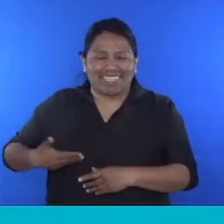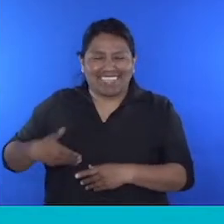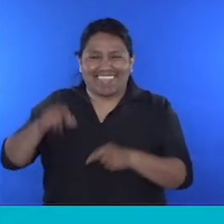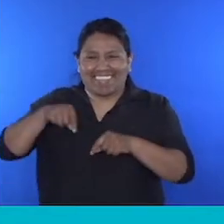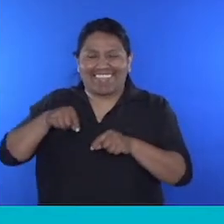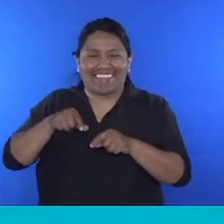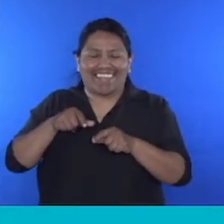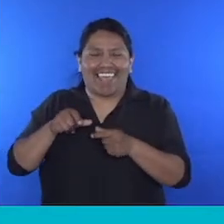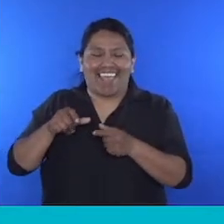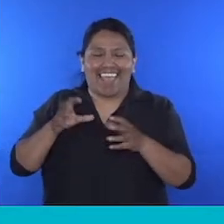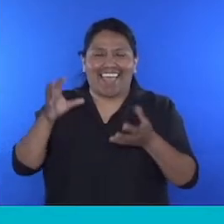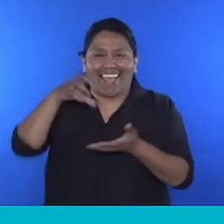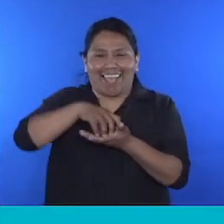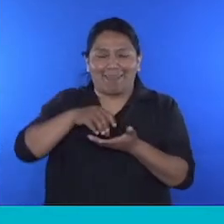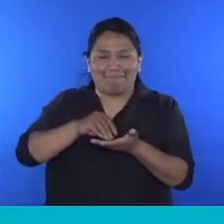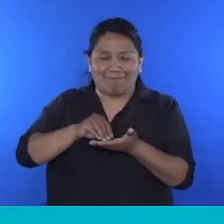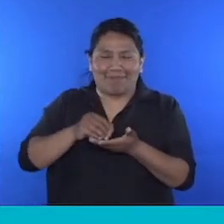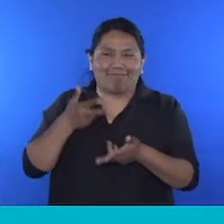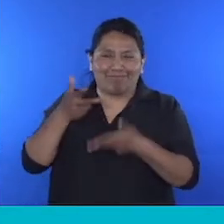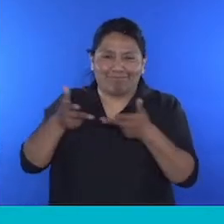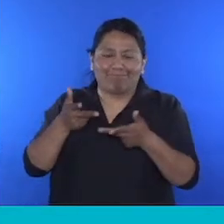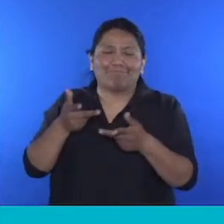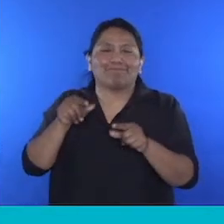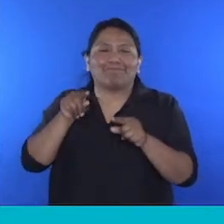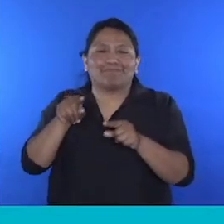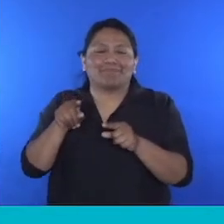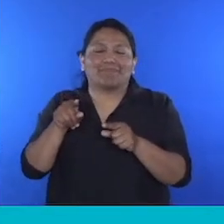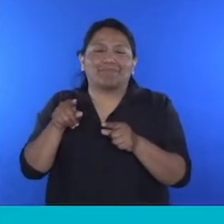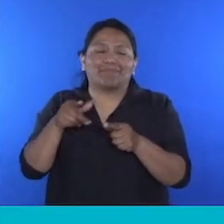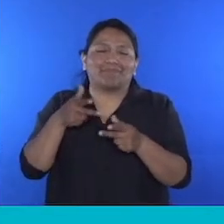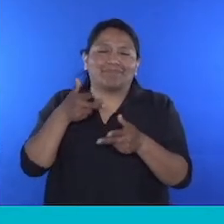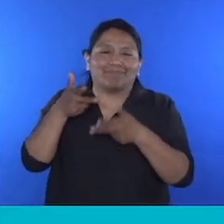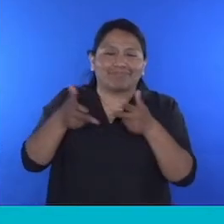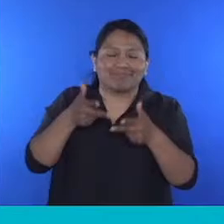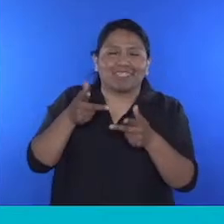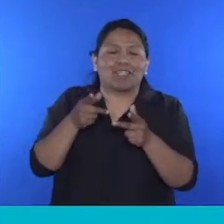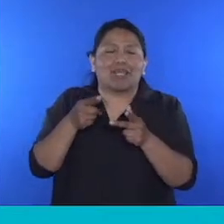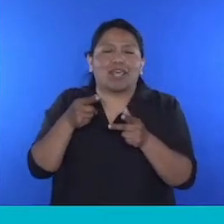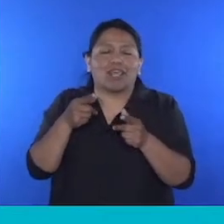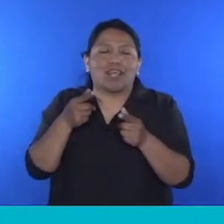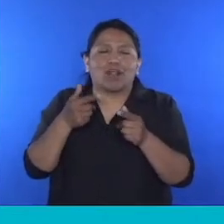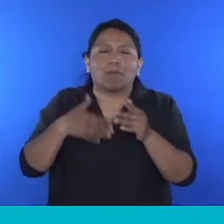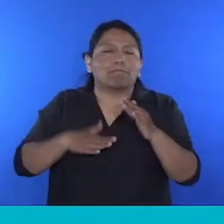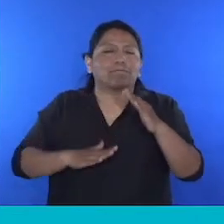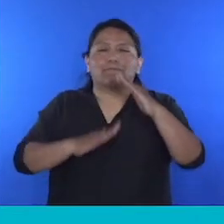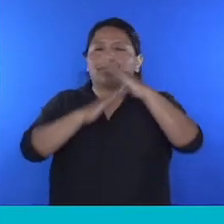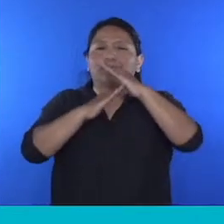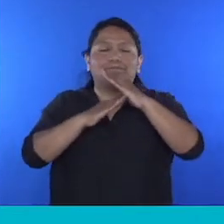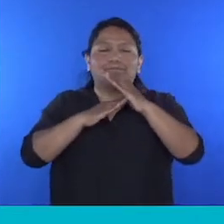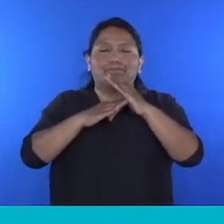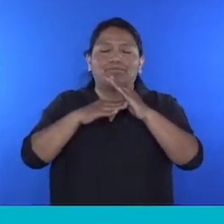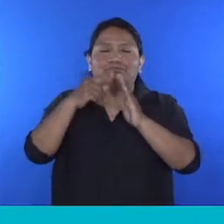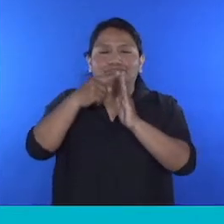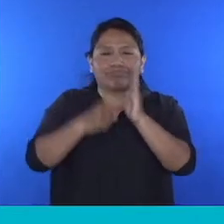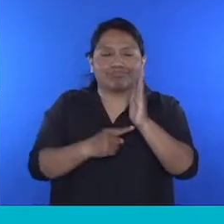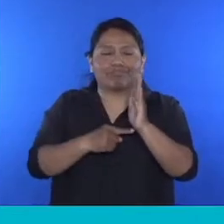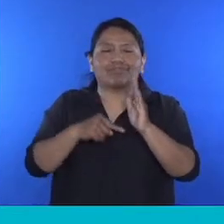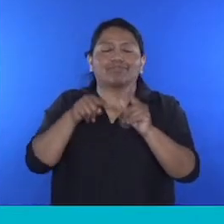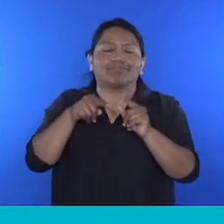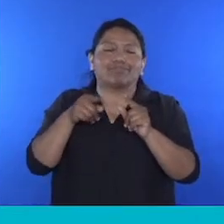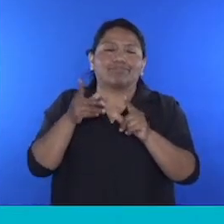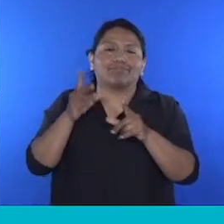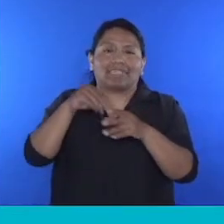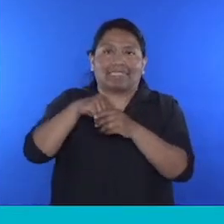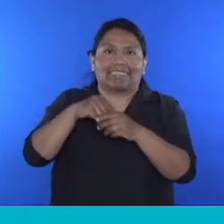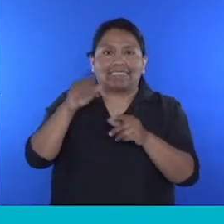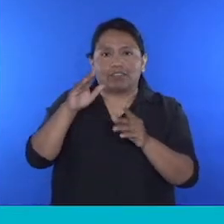de esta Cámara mencionando parte de los principales aspectos que incluyó